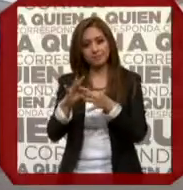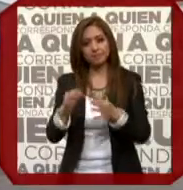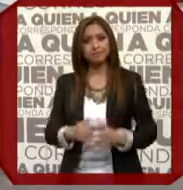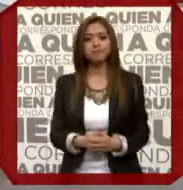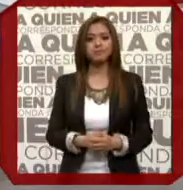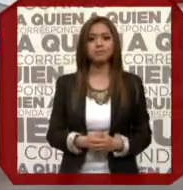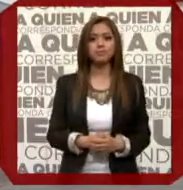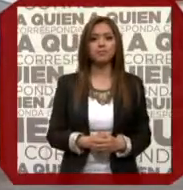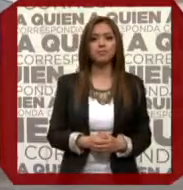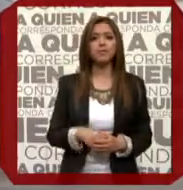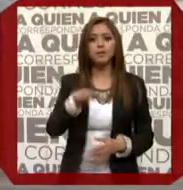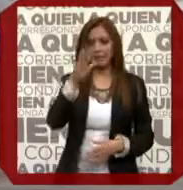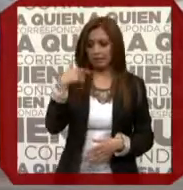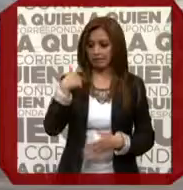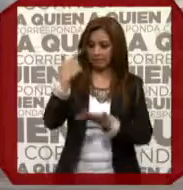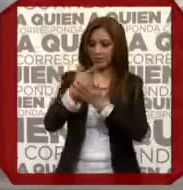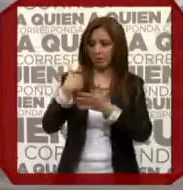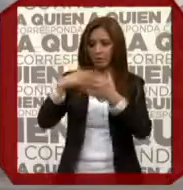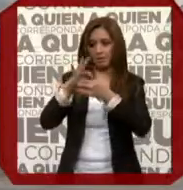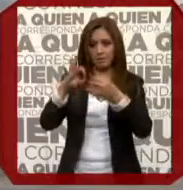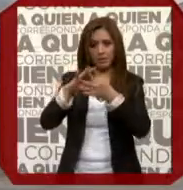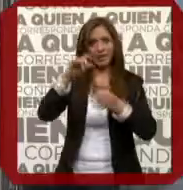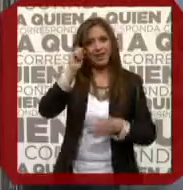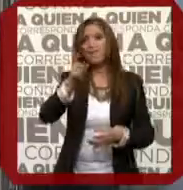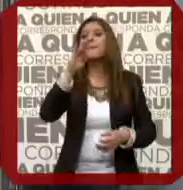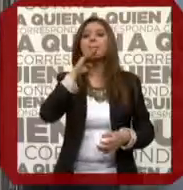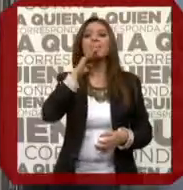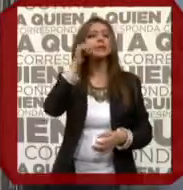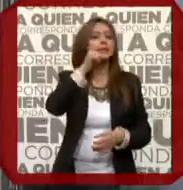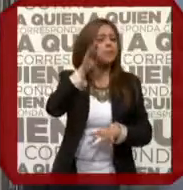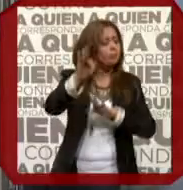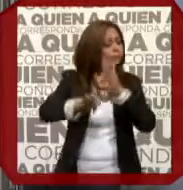platicaba, las madres hacen todo por sus hijos. La señora María Teresa,